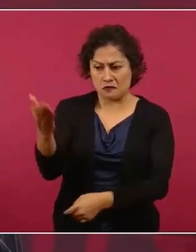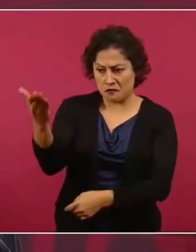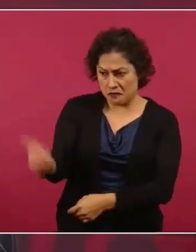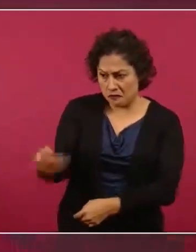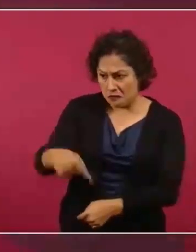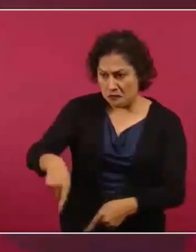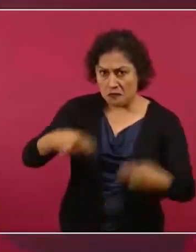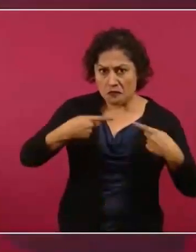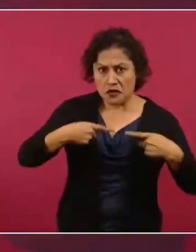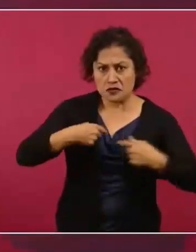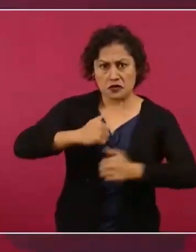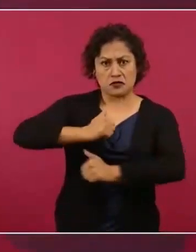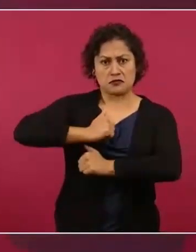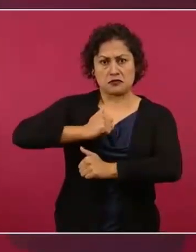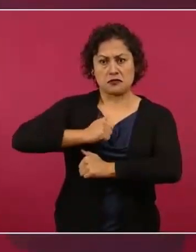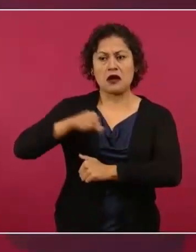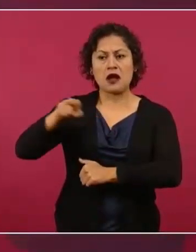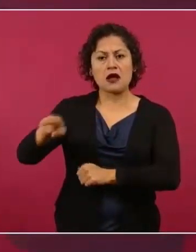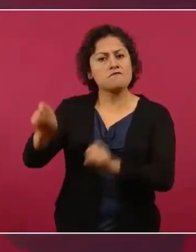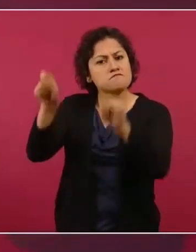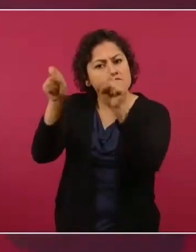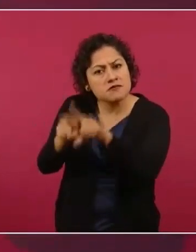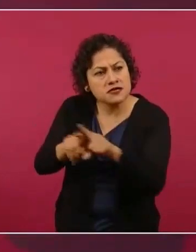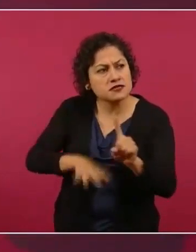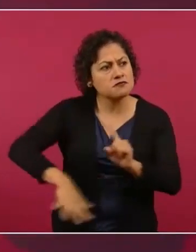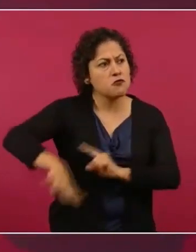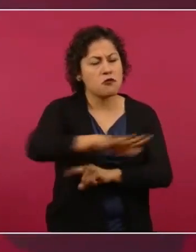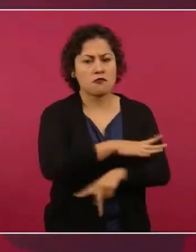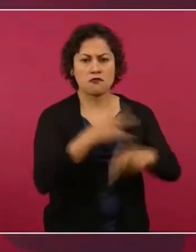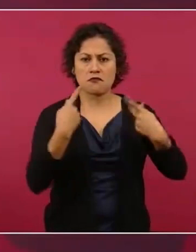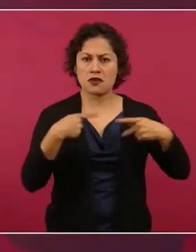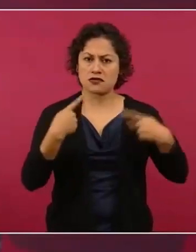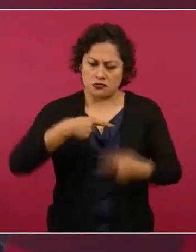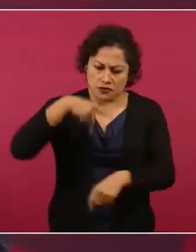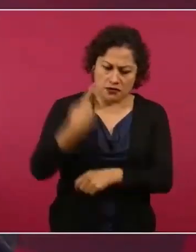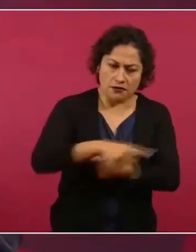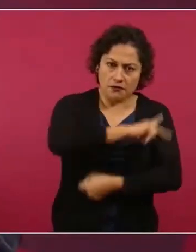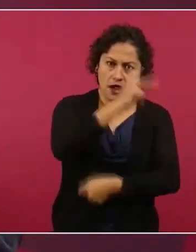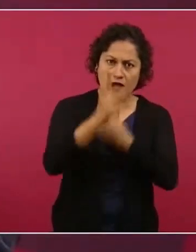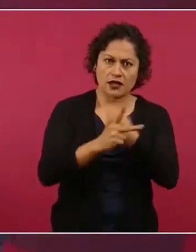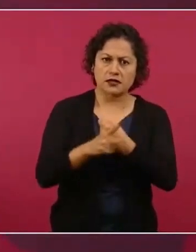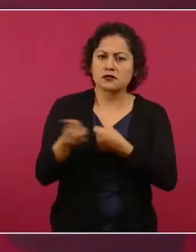Y como nunca se sienten orgullosos